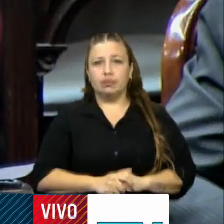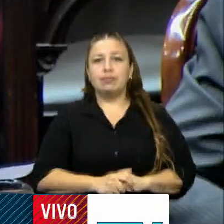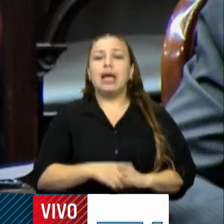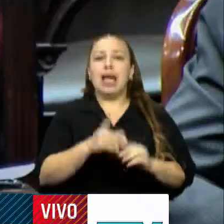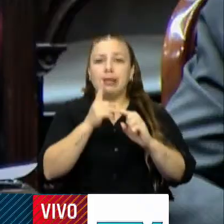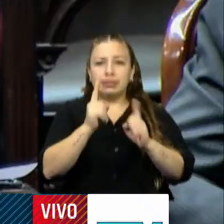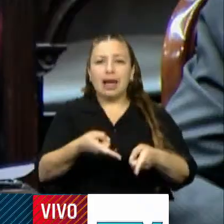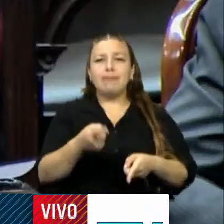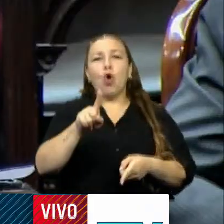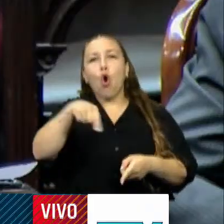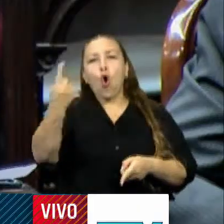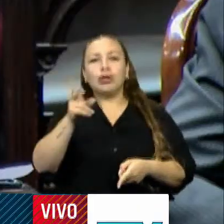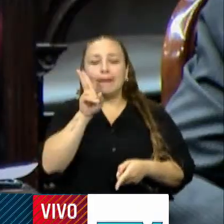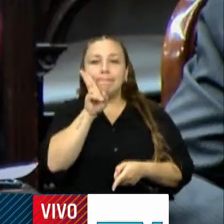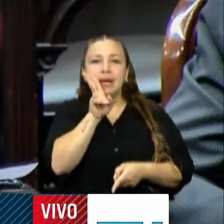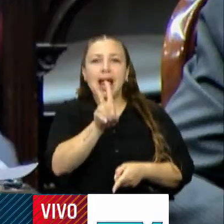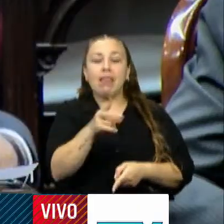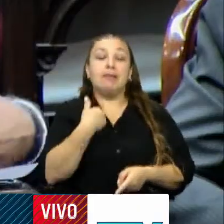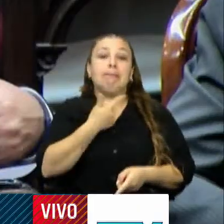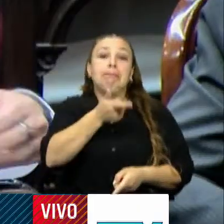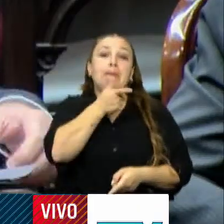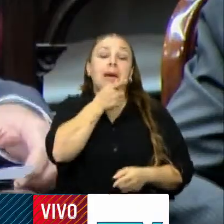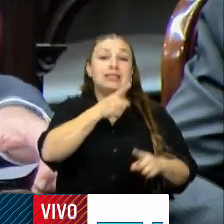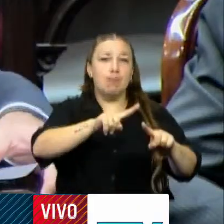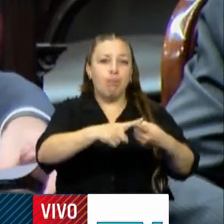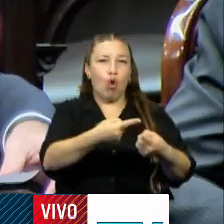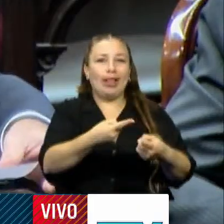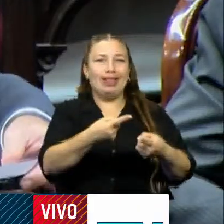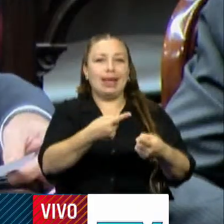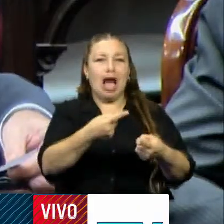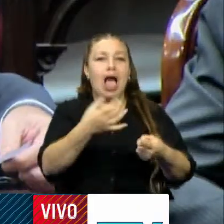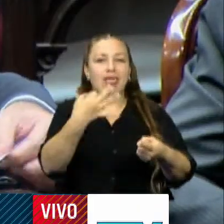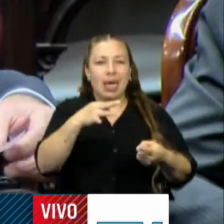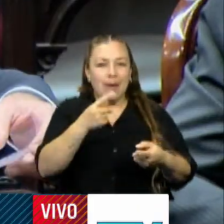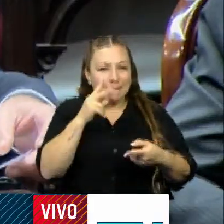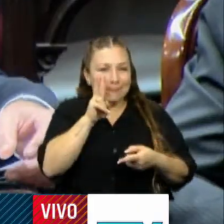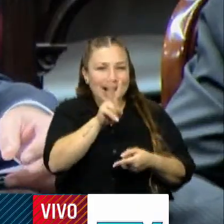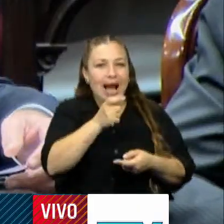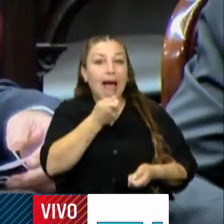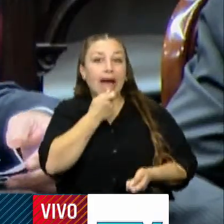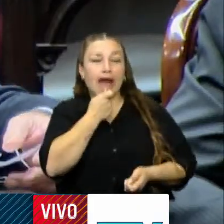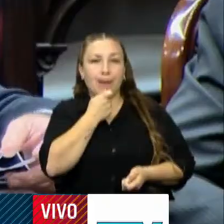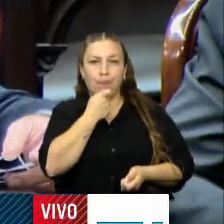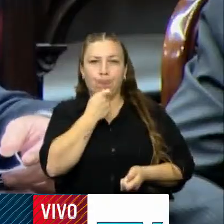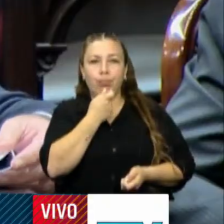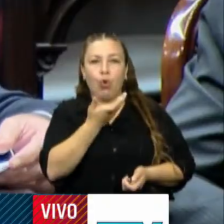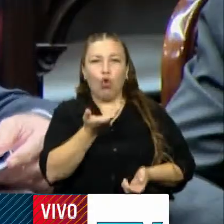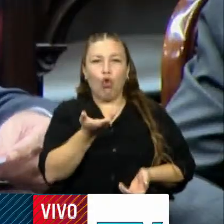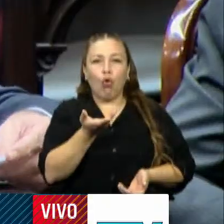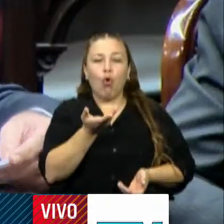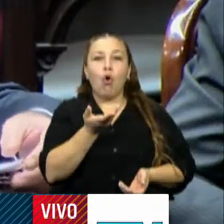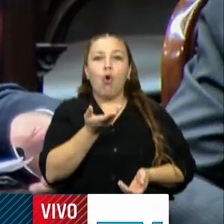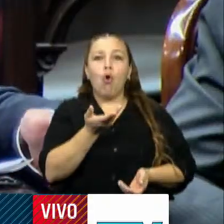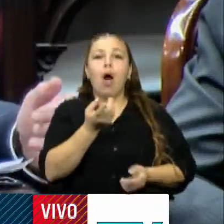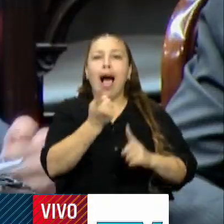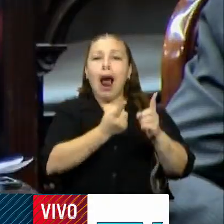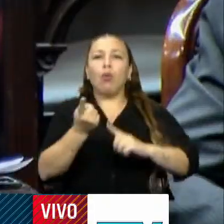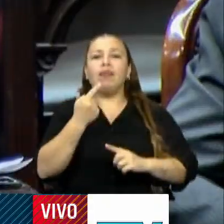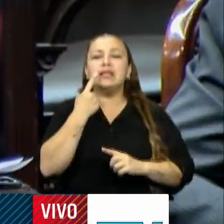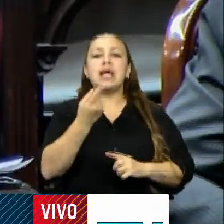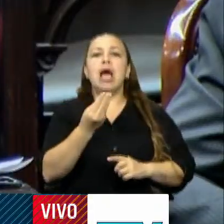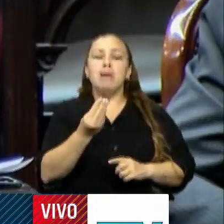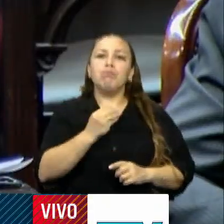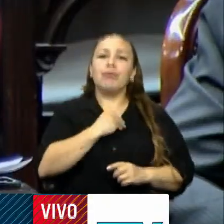También otra mirada que me parece que en la política tiene que ser tomada como ejemplo, ¿no? Cuando decía que prefería una